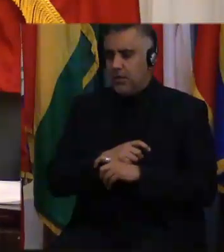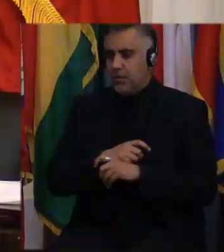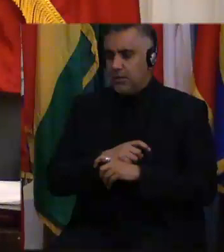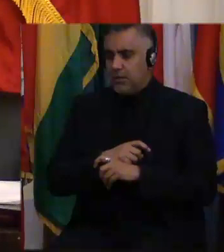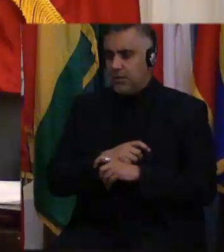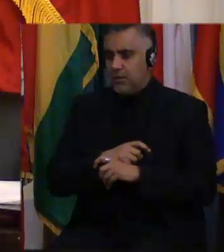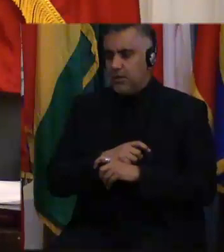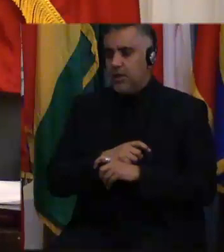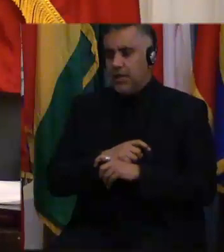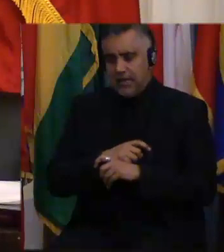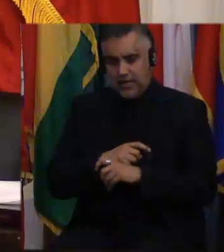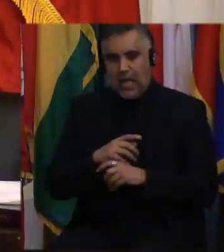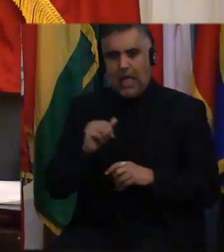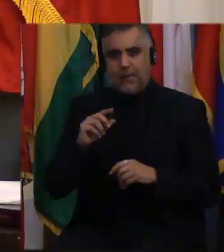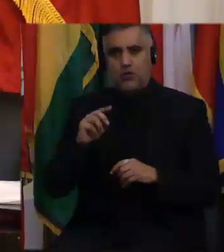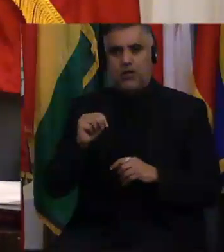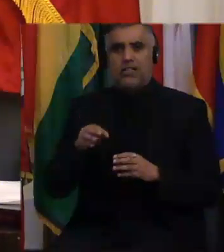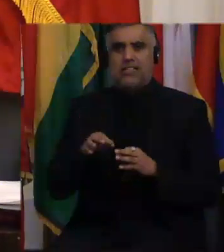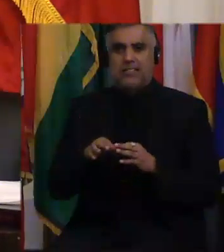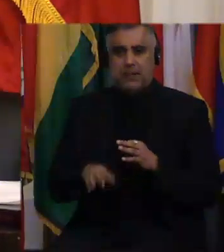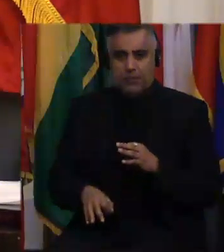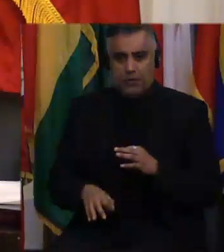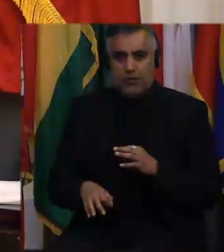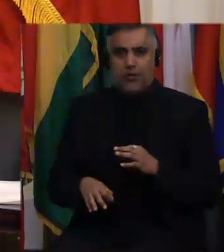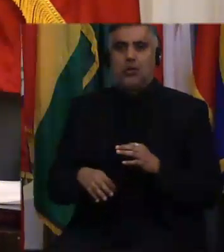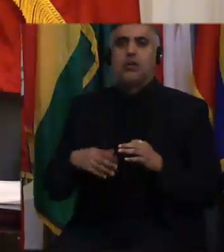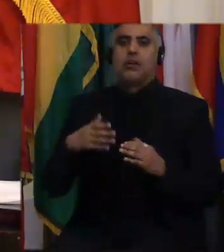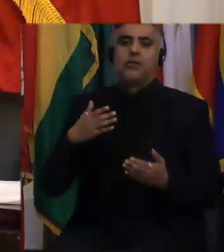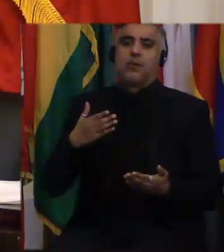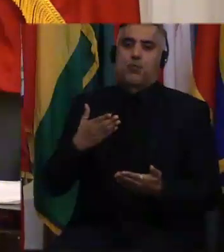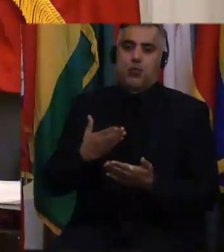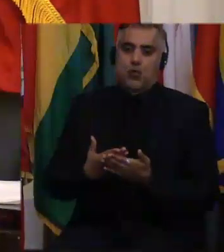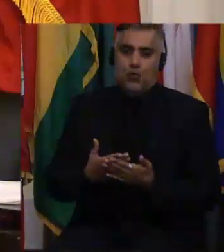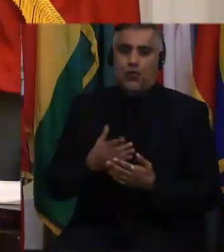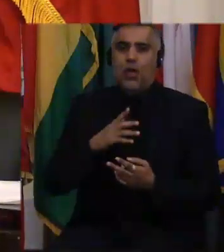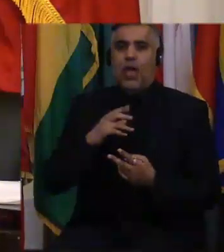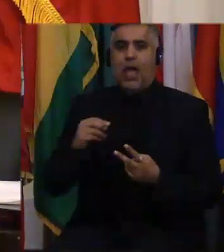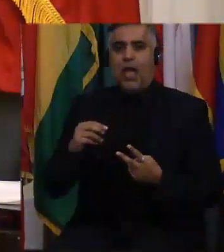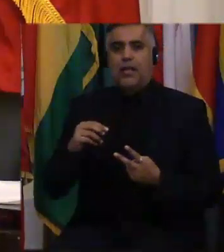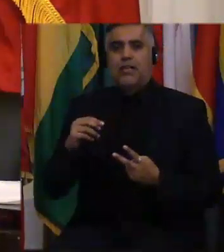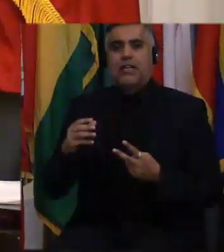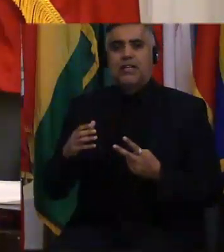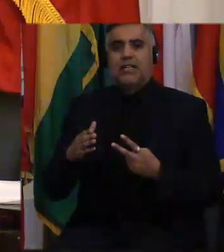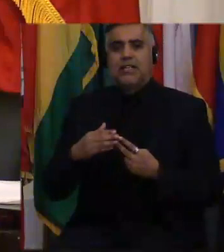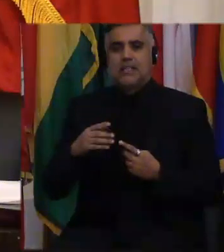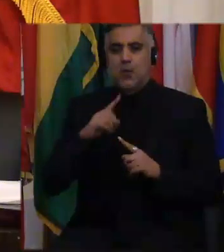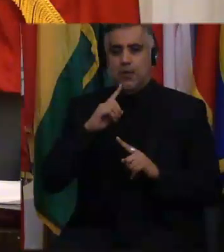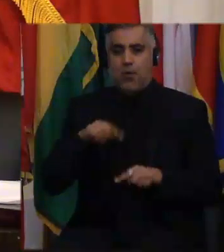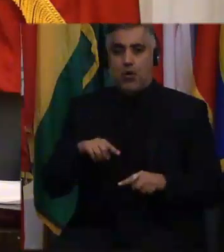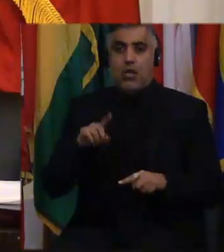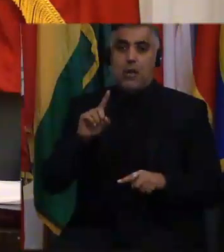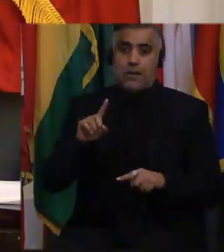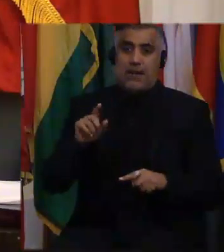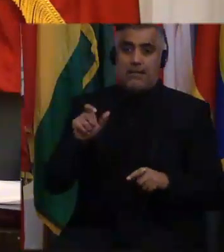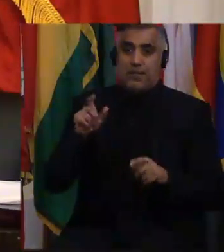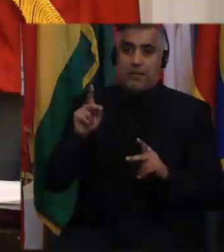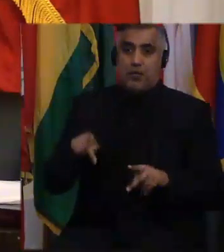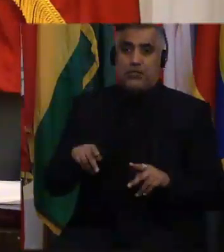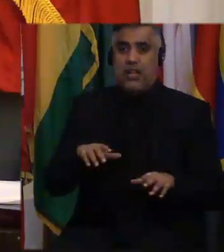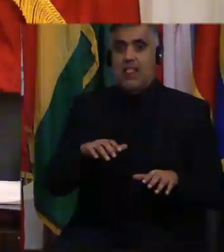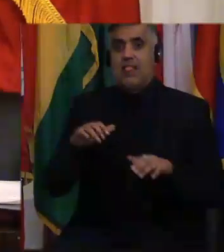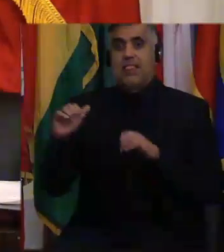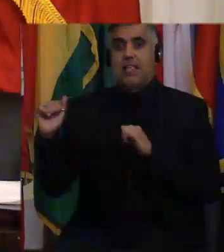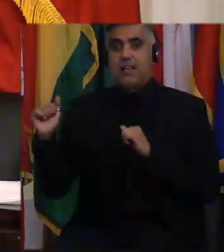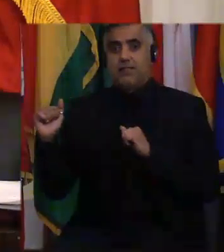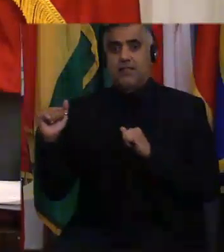además la facilidad de la denuncia, pero el obstáculo de que si la persona se va del lugar del trabajo o de estudio ya no lo podemos sancionar.